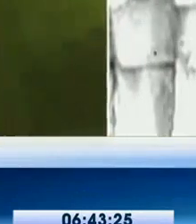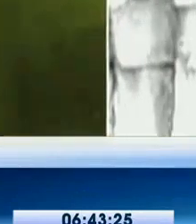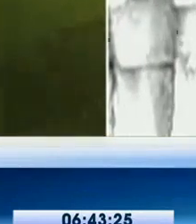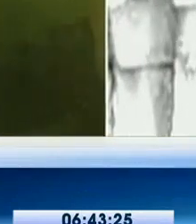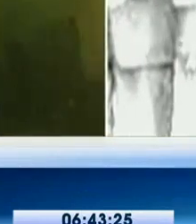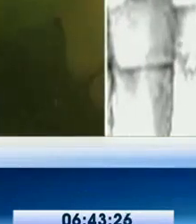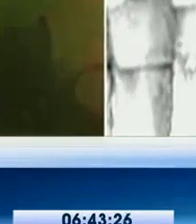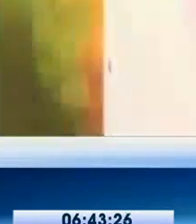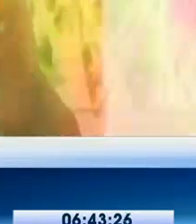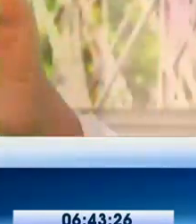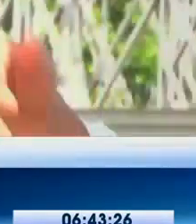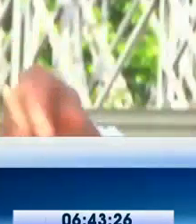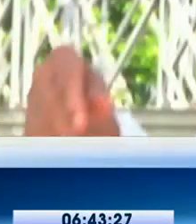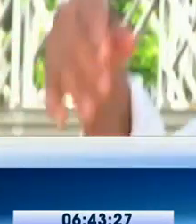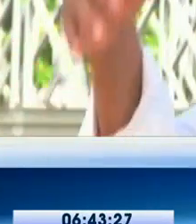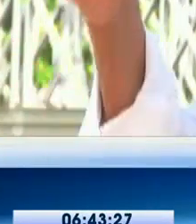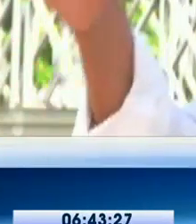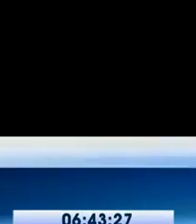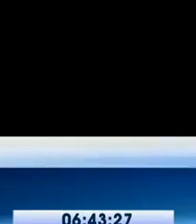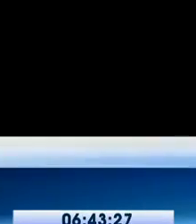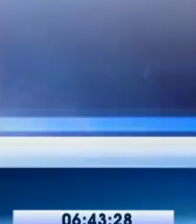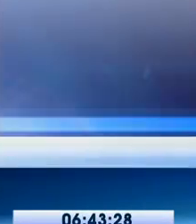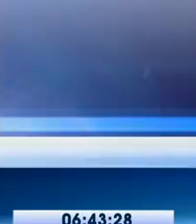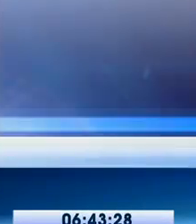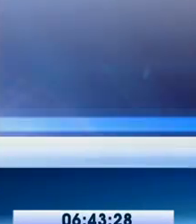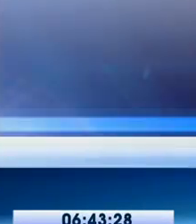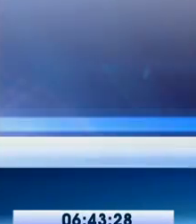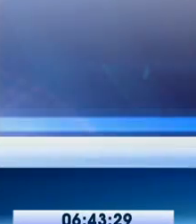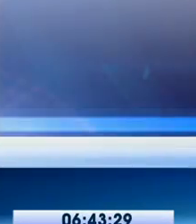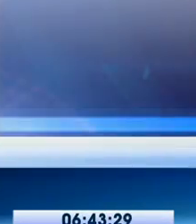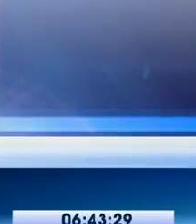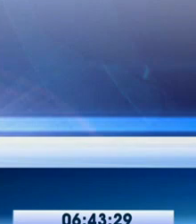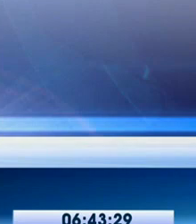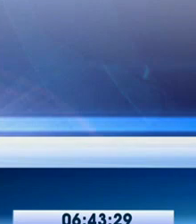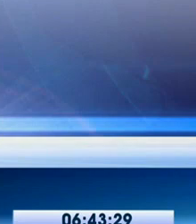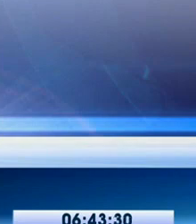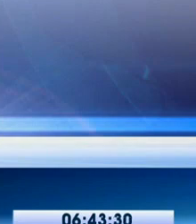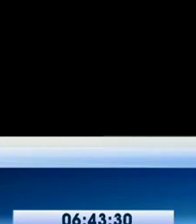productiva. Entonces allí ya se...